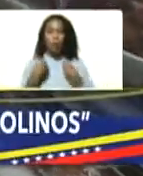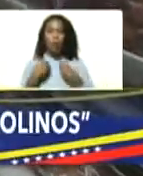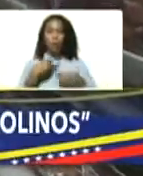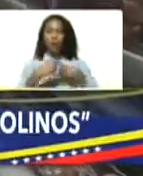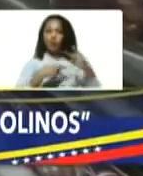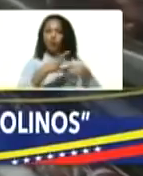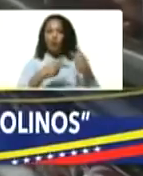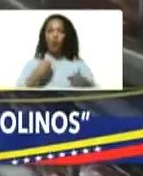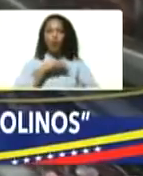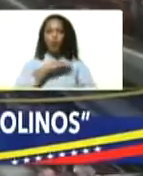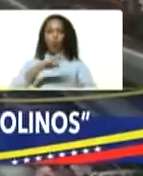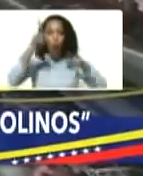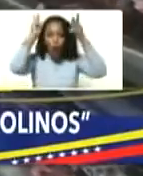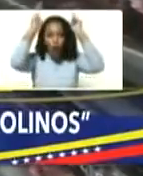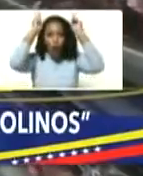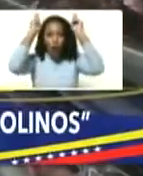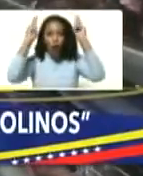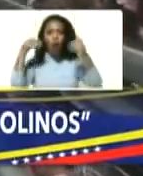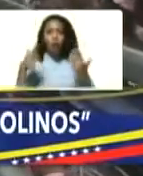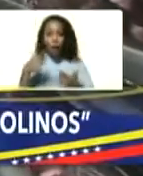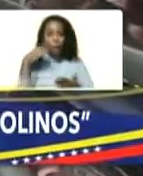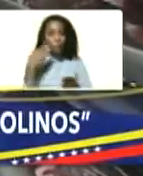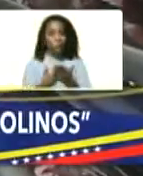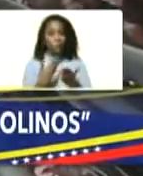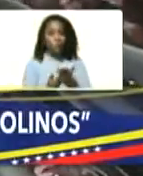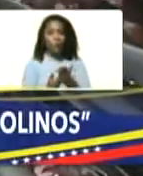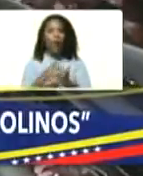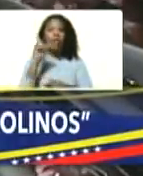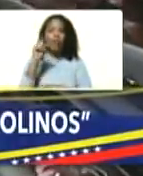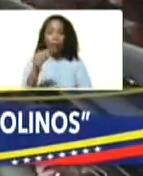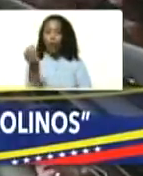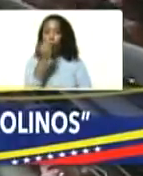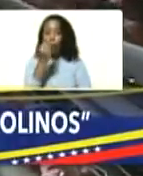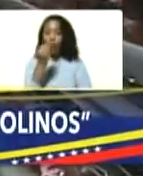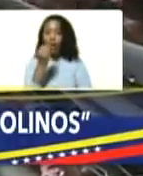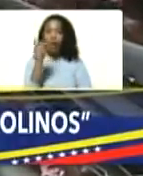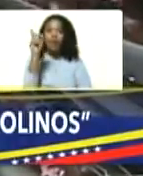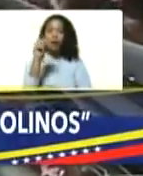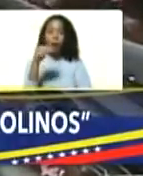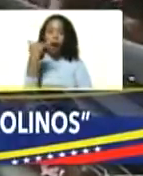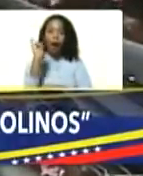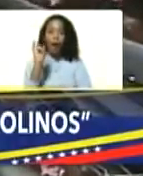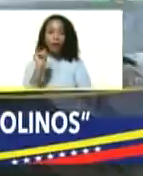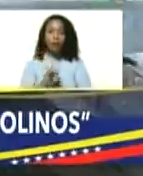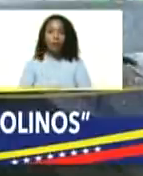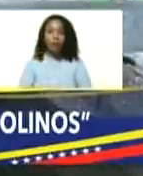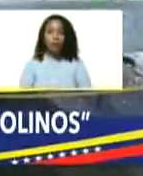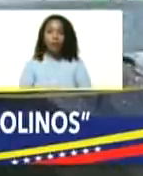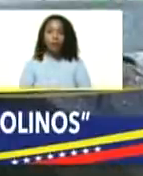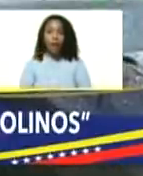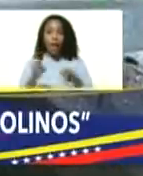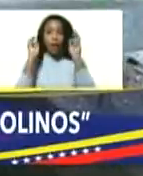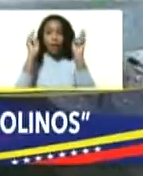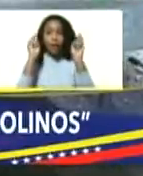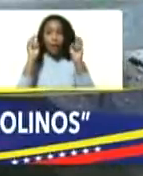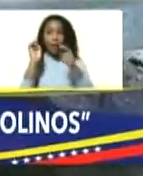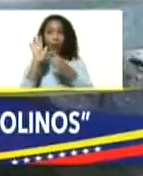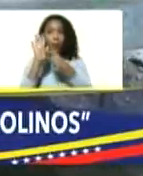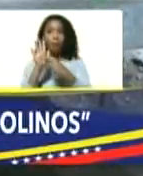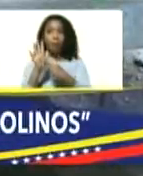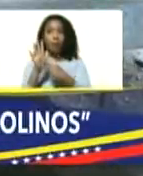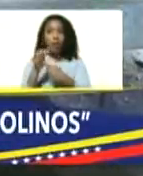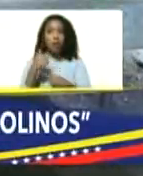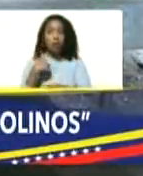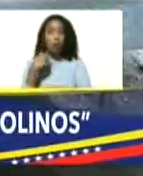producción de nuestros conejos que evidentemente también son proteínas y también sirven y ha causado un efecto yo